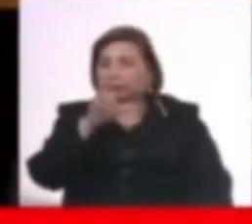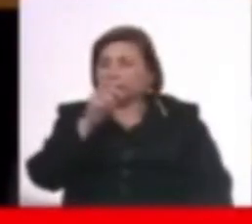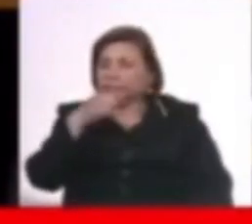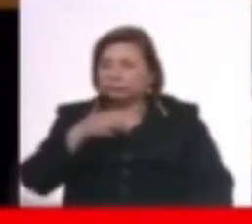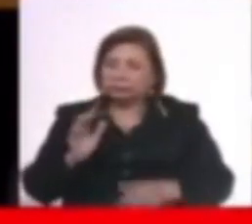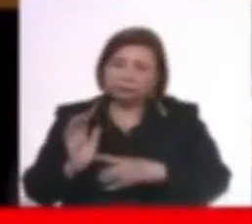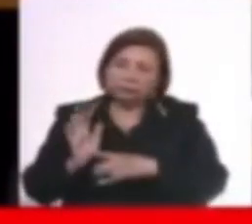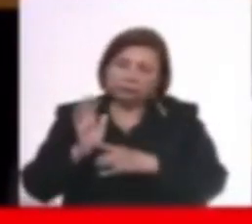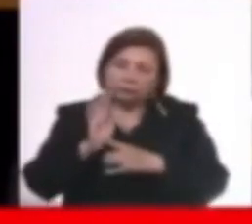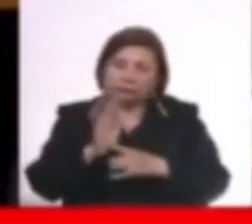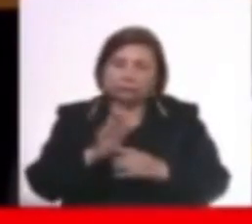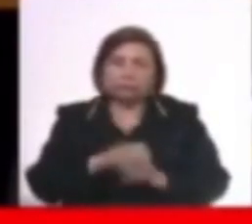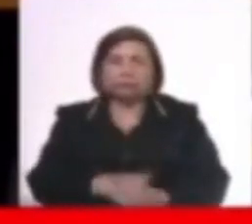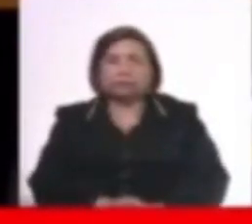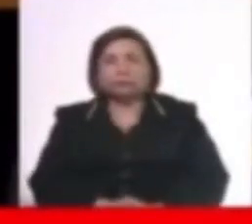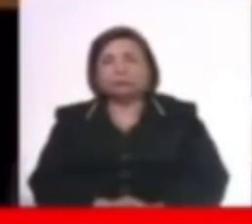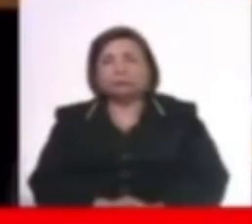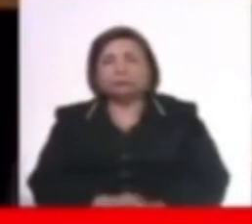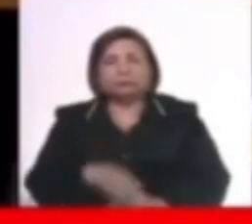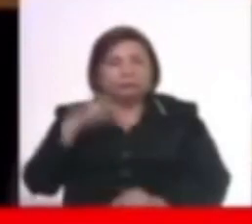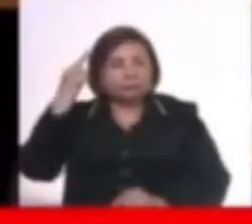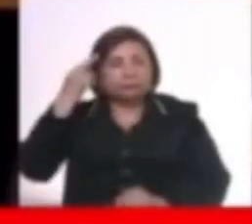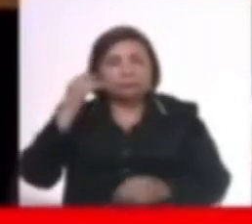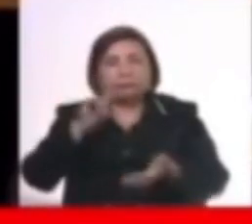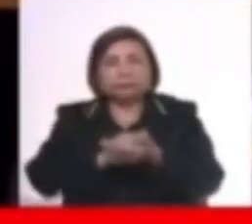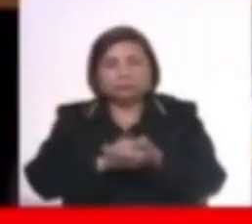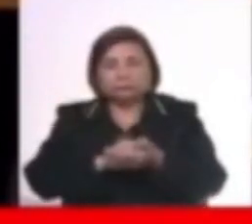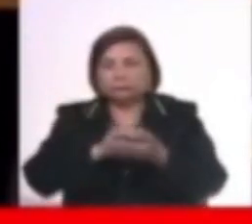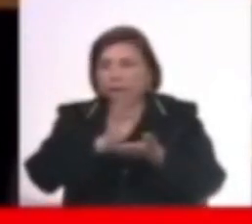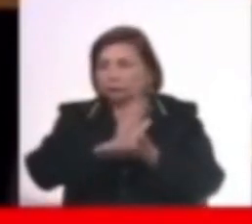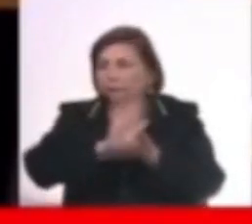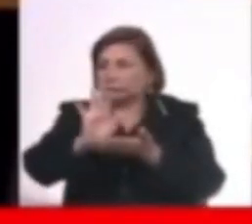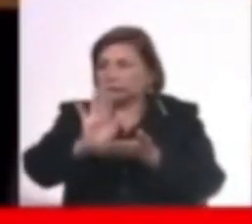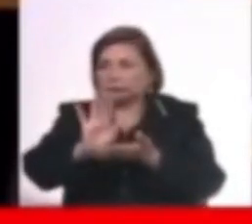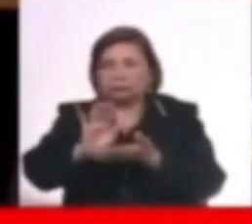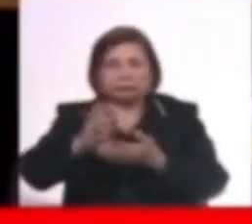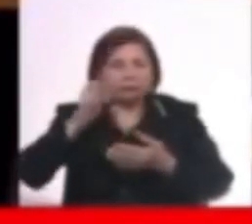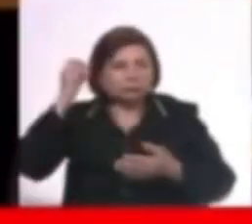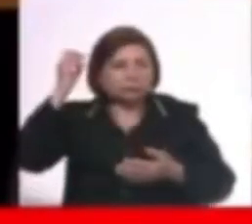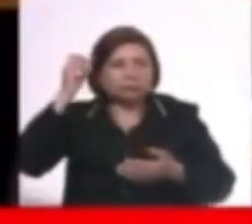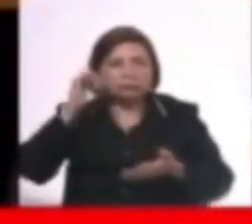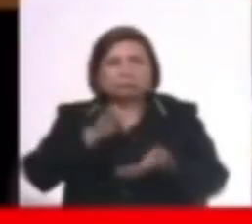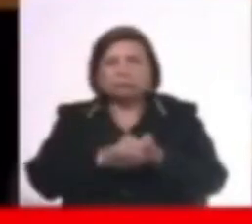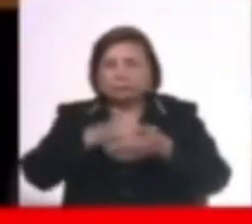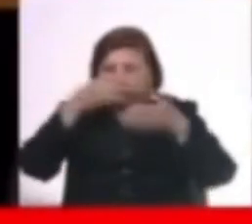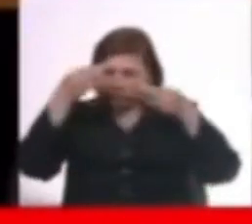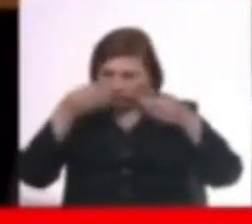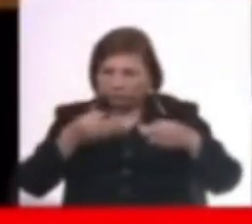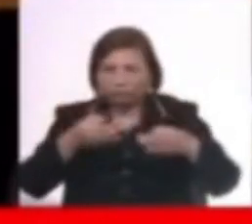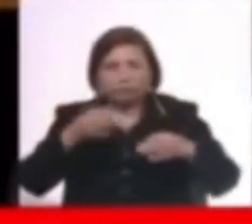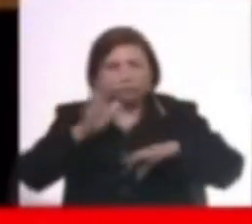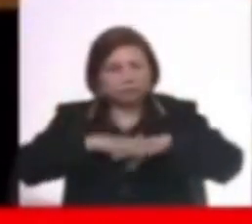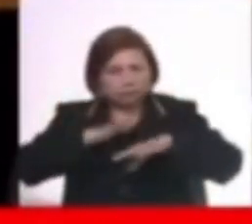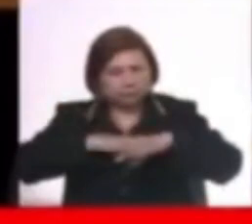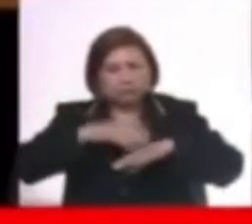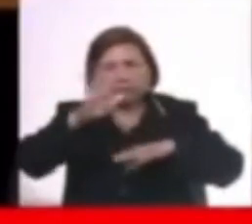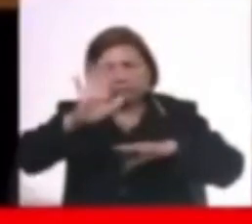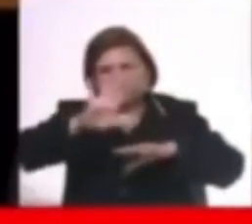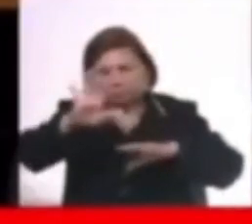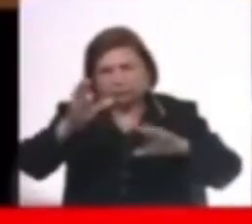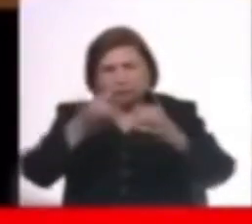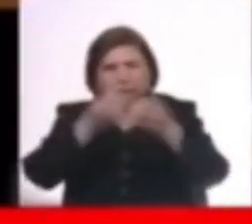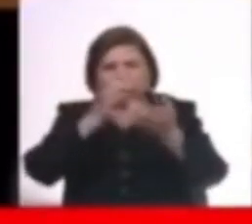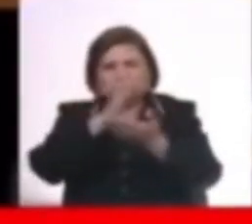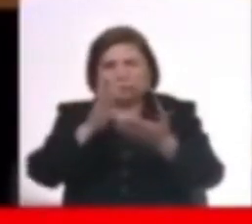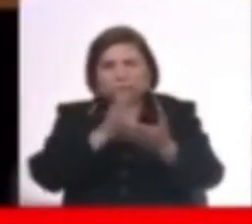representamos y por eso presidenta tenemos que rechazar el uso político y efectivamente exhortarlos a que se dediquen a